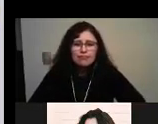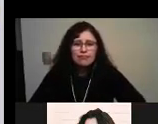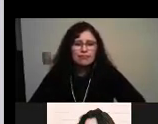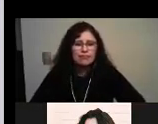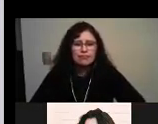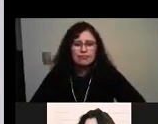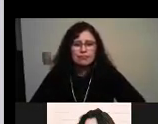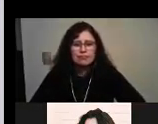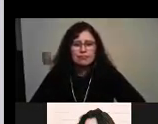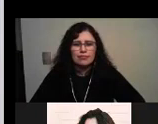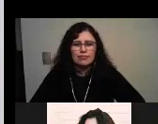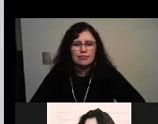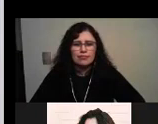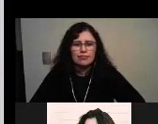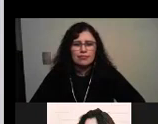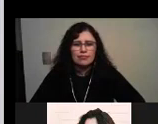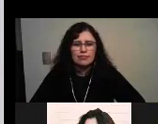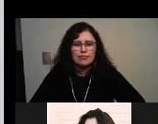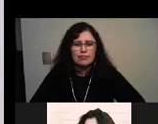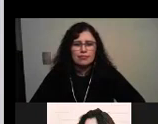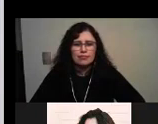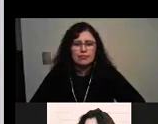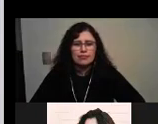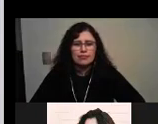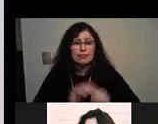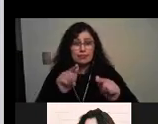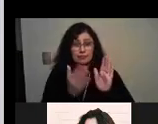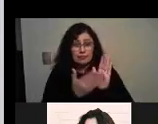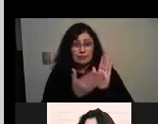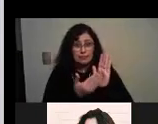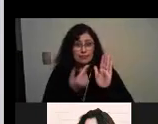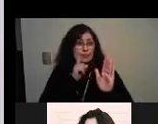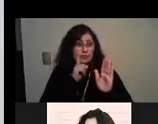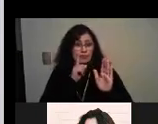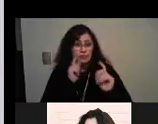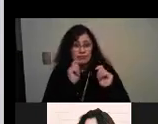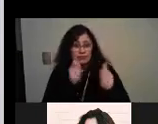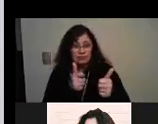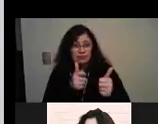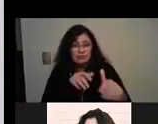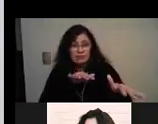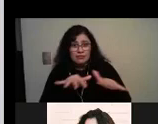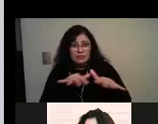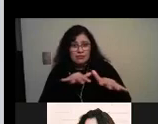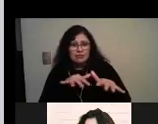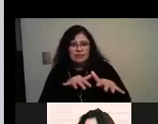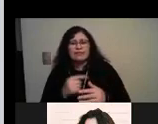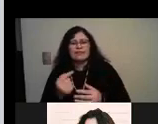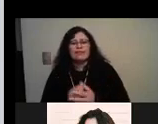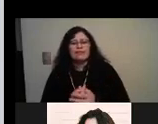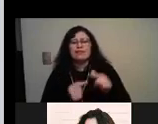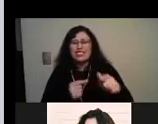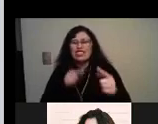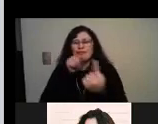Um, Ahora, este manual, si ustedes se fijan, técnica de movilización para pacientes y tiene por